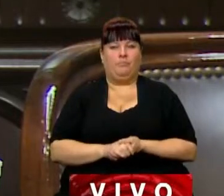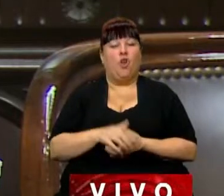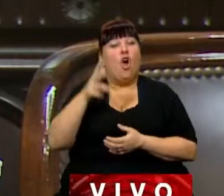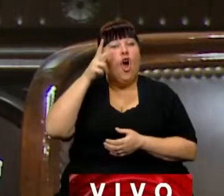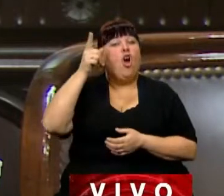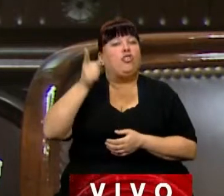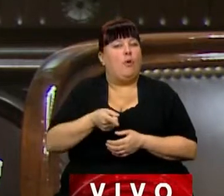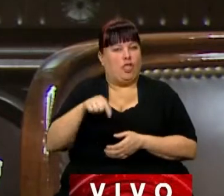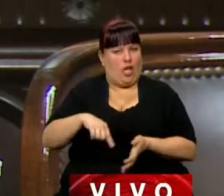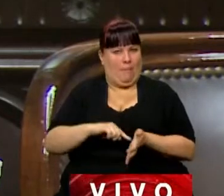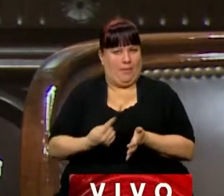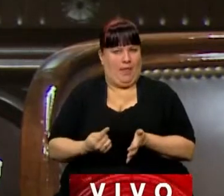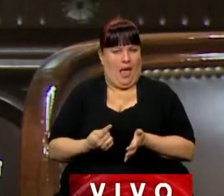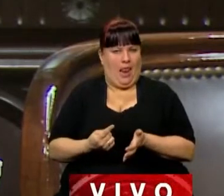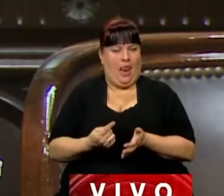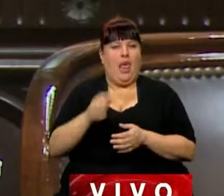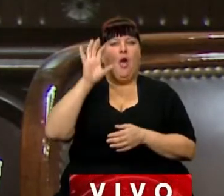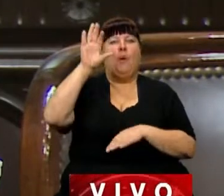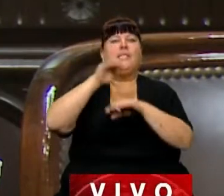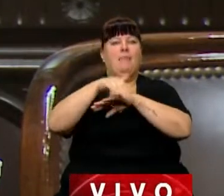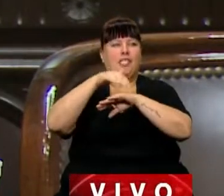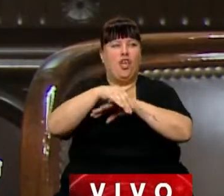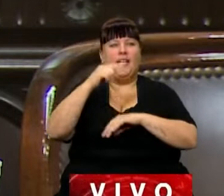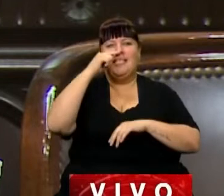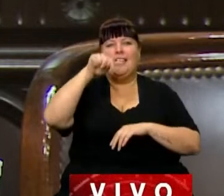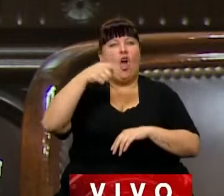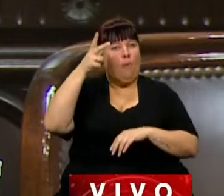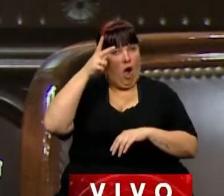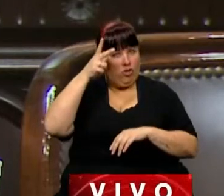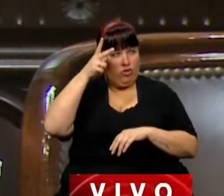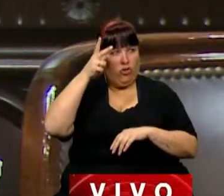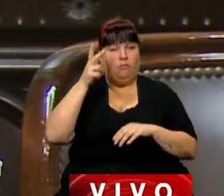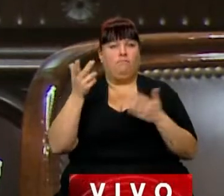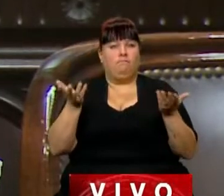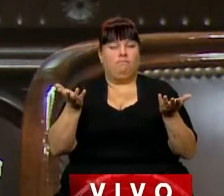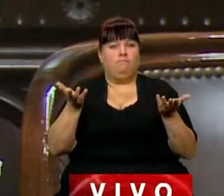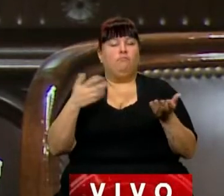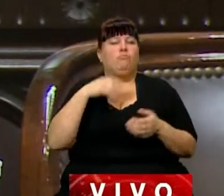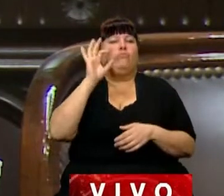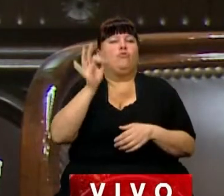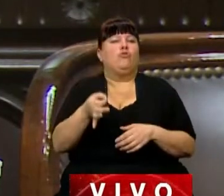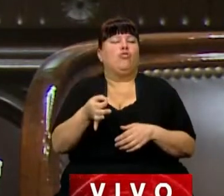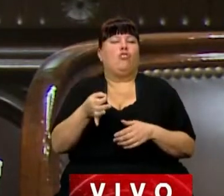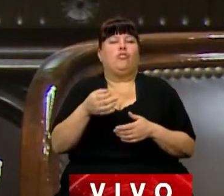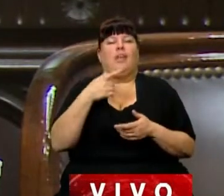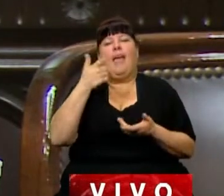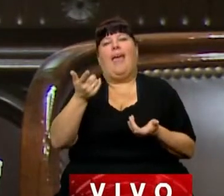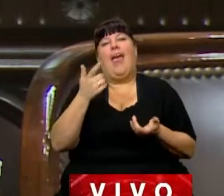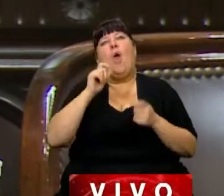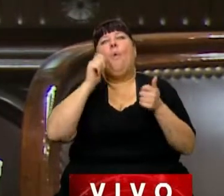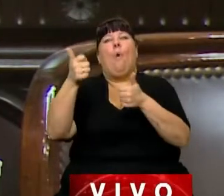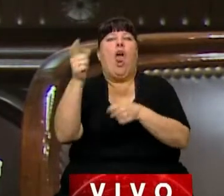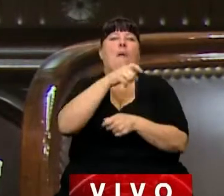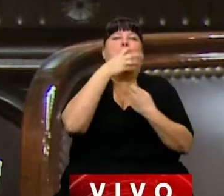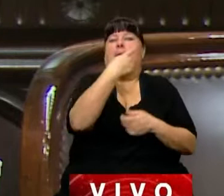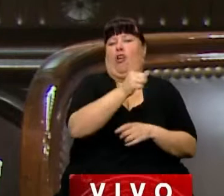El 8%. Y la provincia de Misiones el 7,8%. Así que ya sé que mal de mucho no es consuelo de tonto, pero para